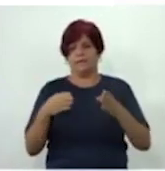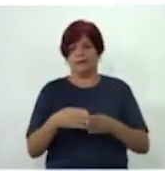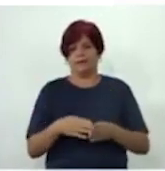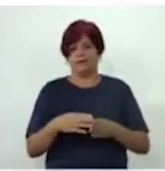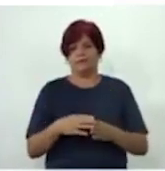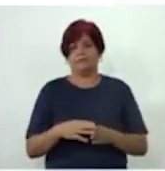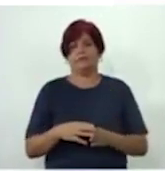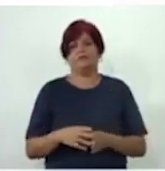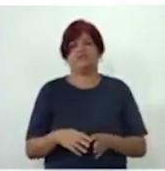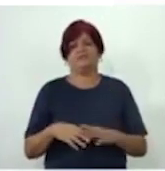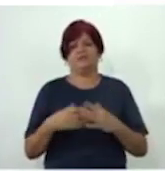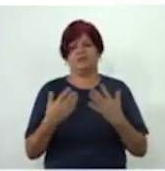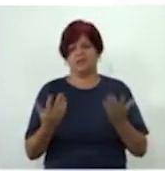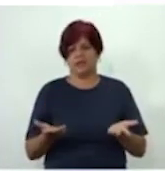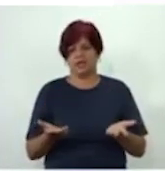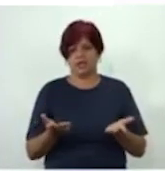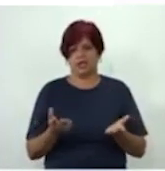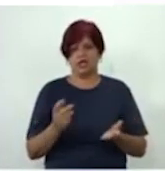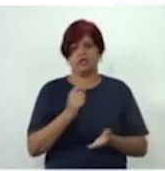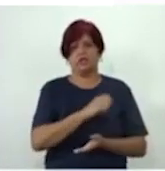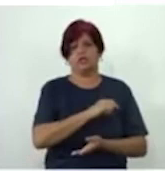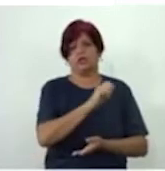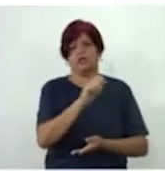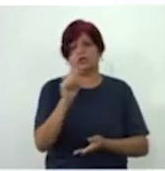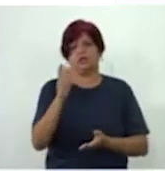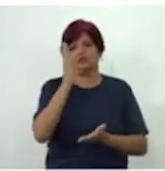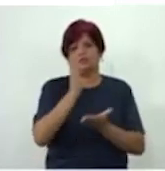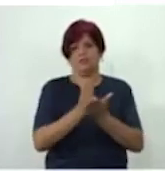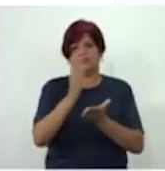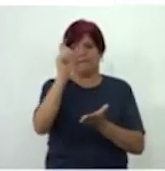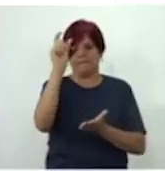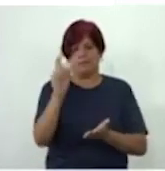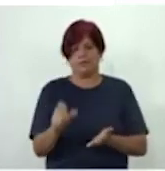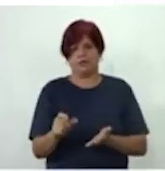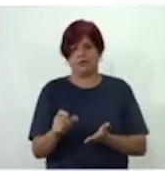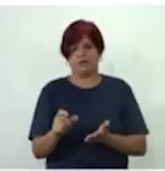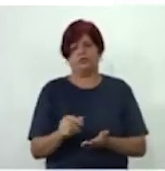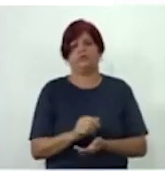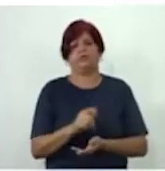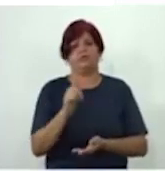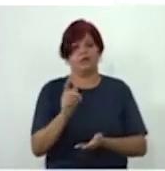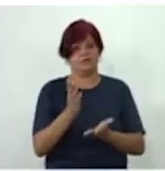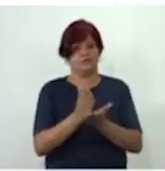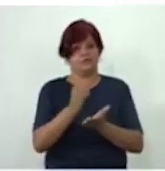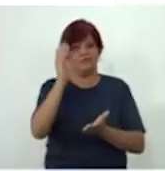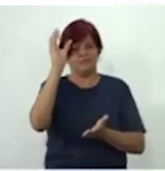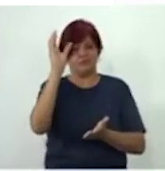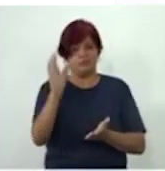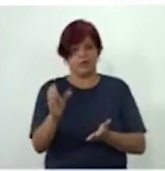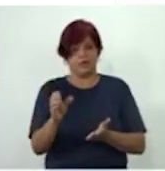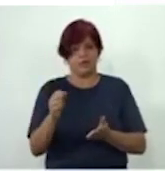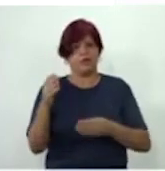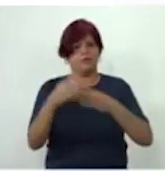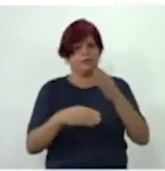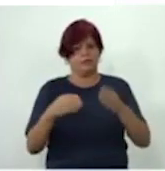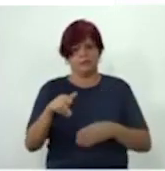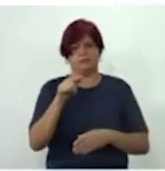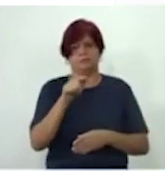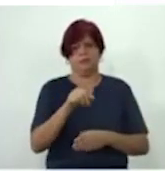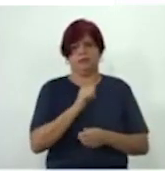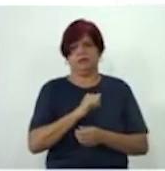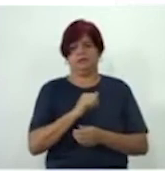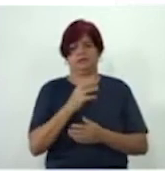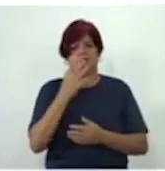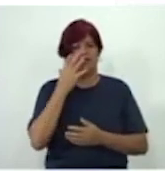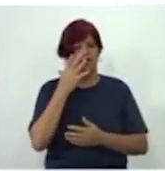activa, reflexiva de nuestros educandos y que se conviertan en protagonistas de la misma. Y es algo